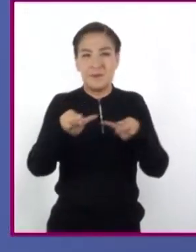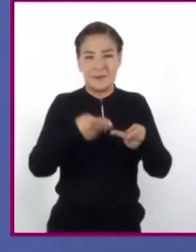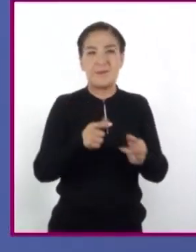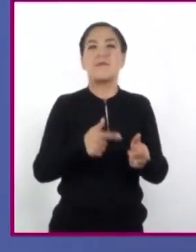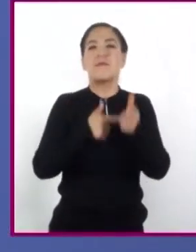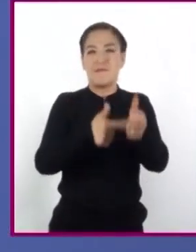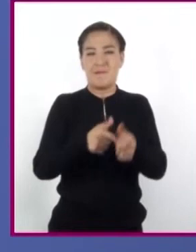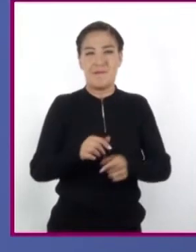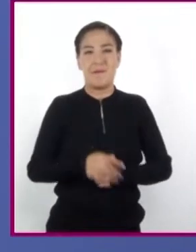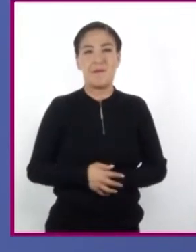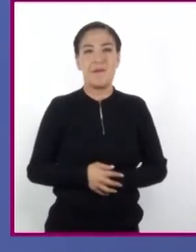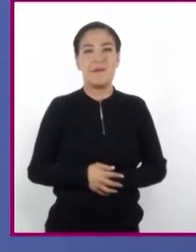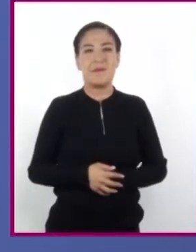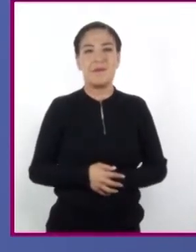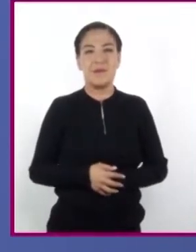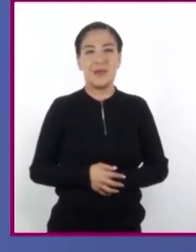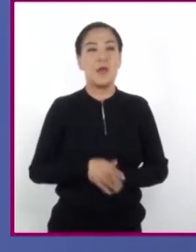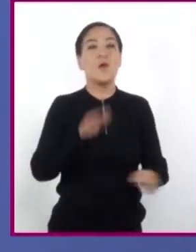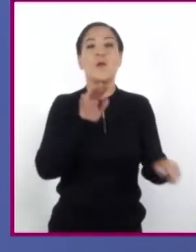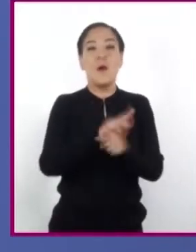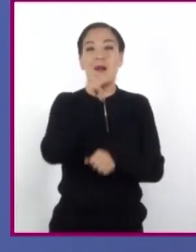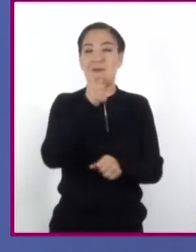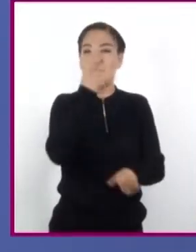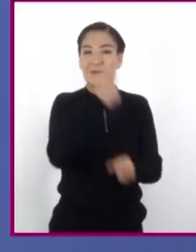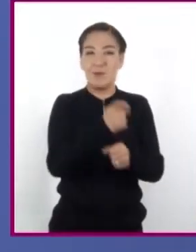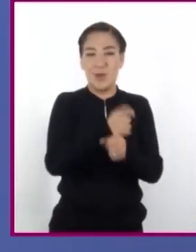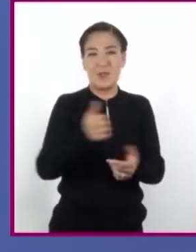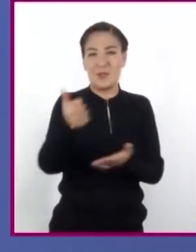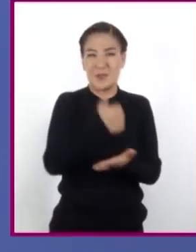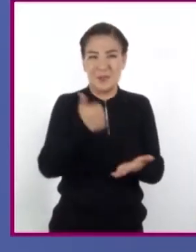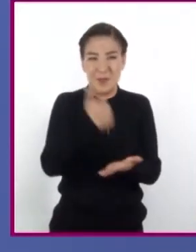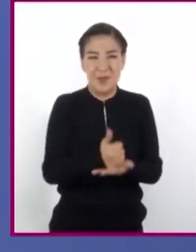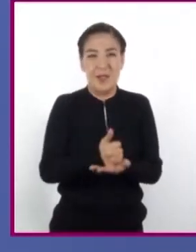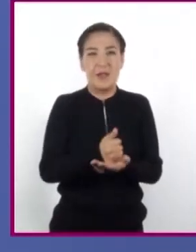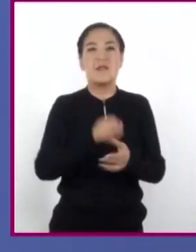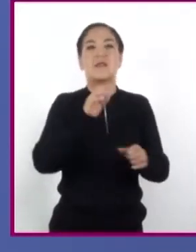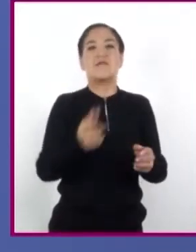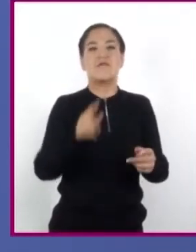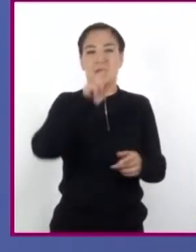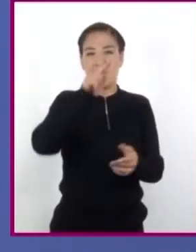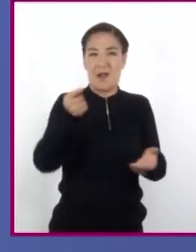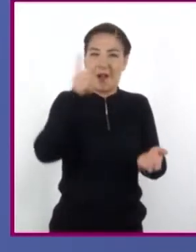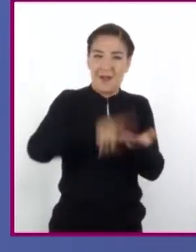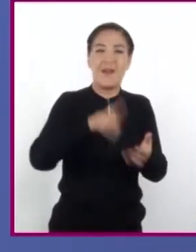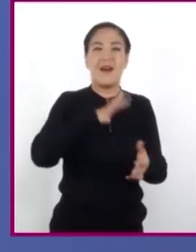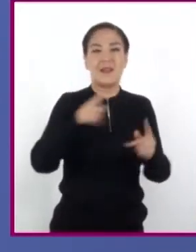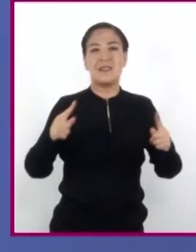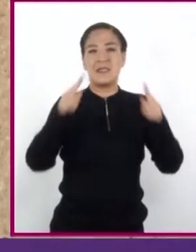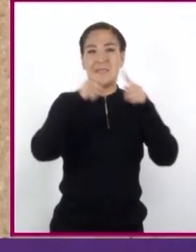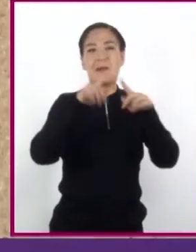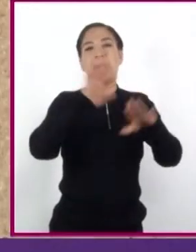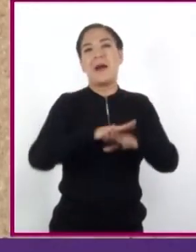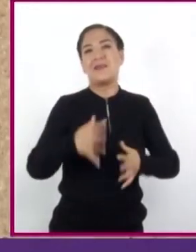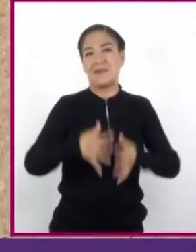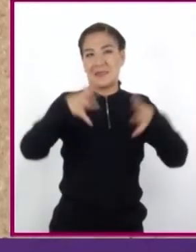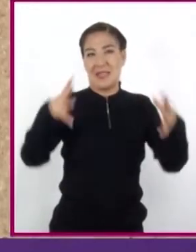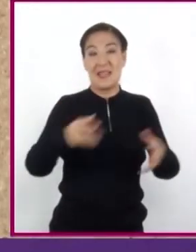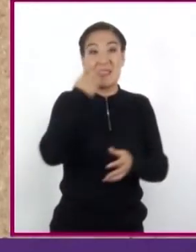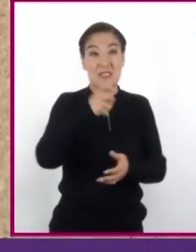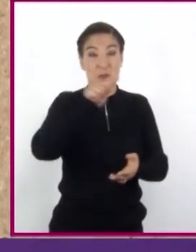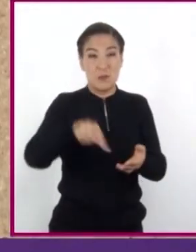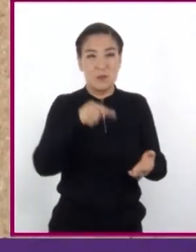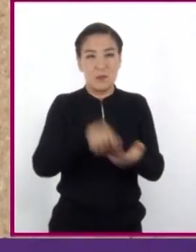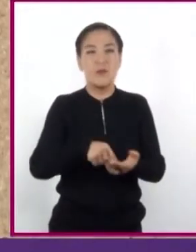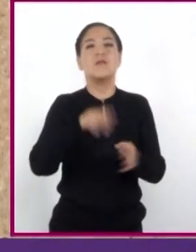siguiente. En las principales ciudades se ubicaban las catedrales donde residían los obispos. Estas